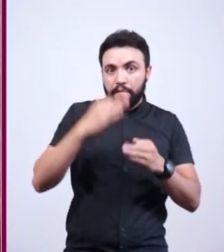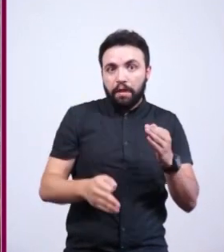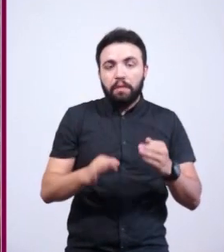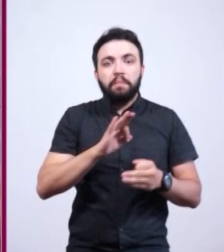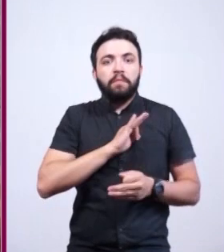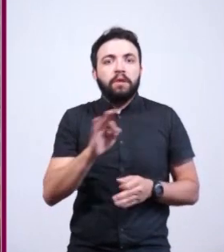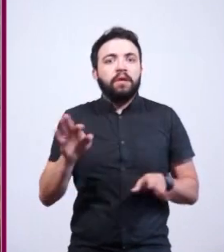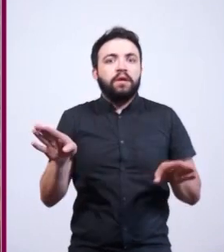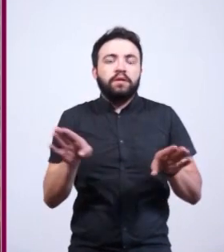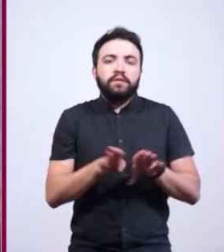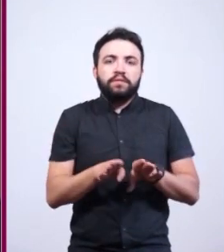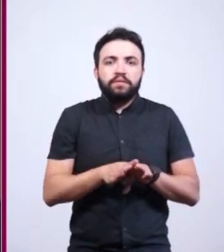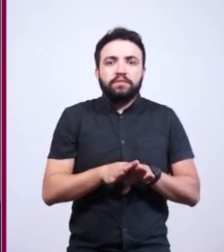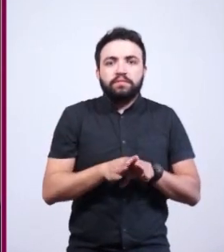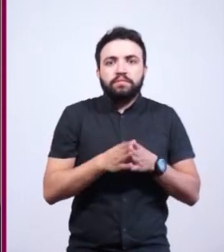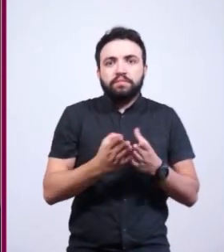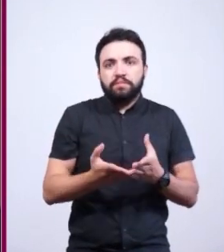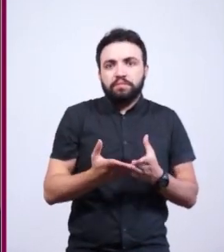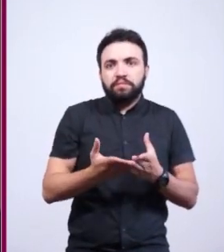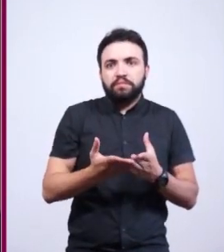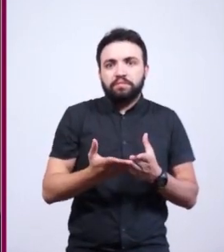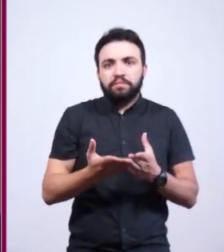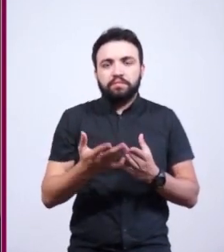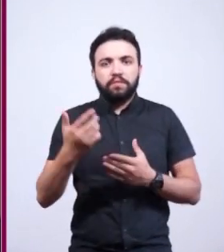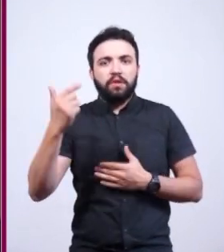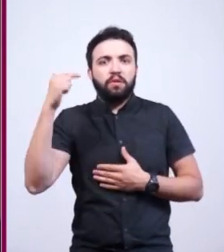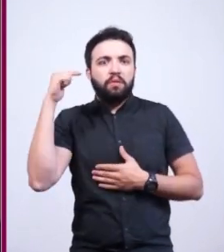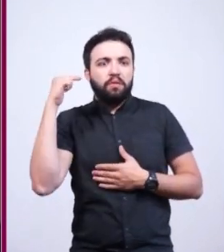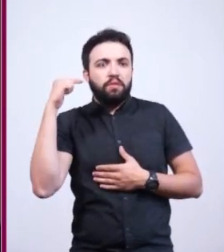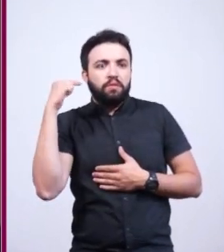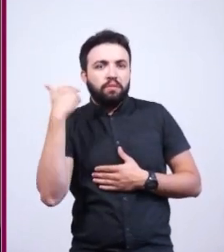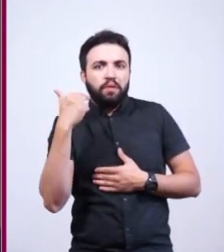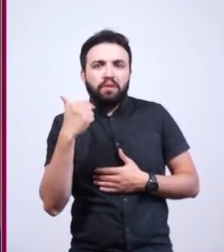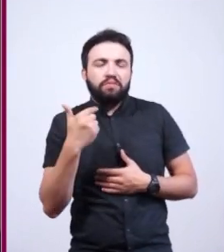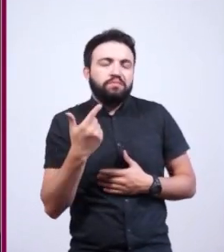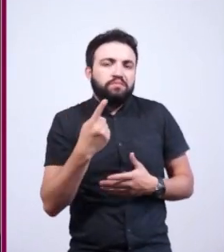sea en Guadalajara o donde esté trabajando, ¿no?